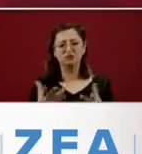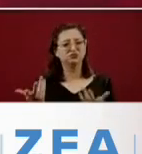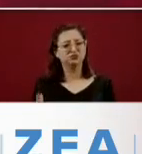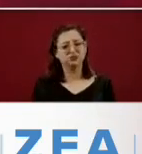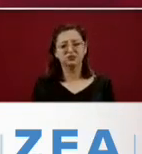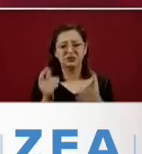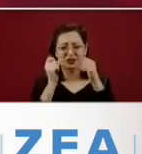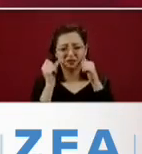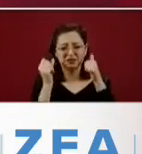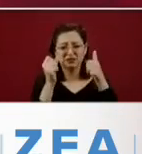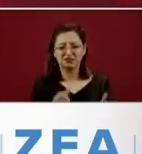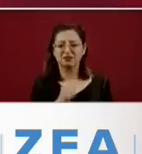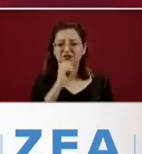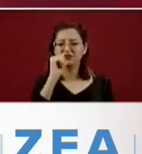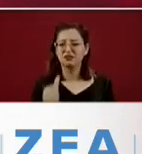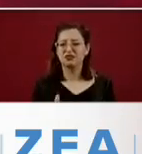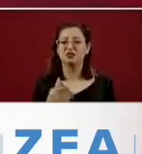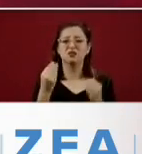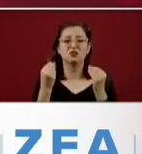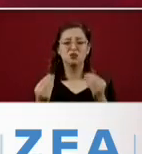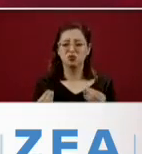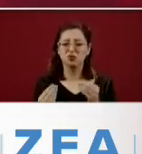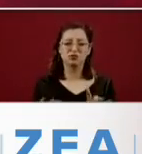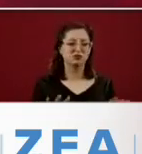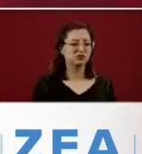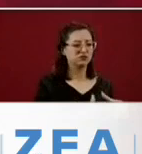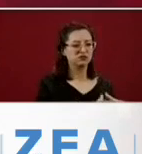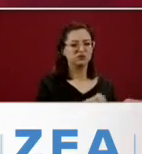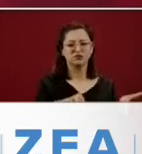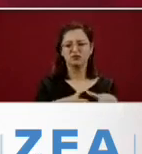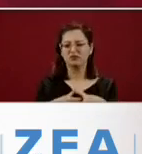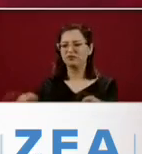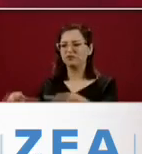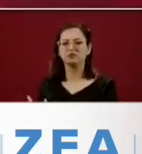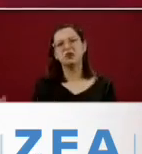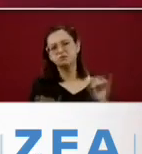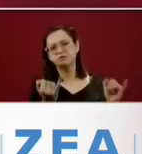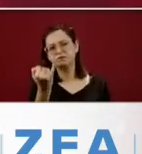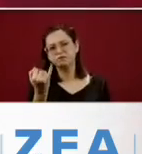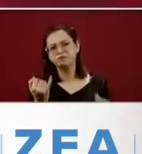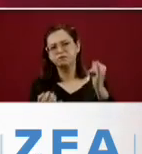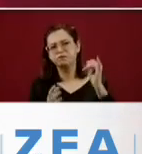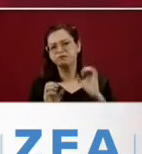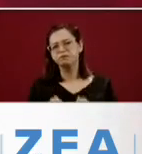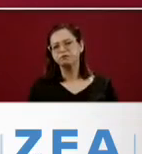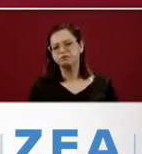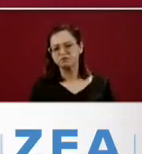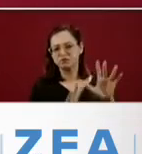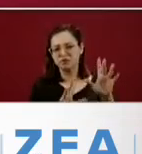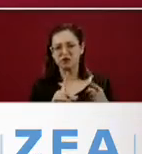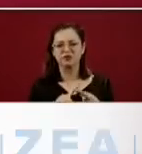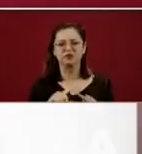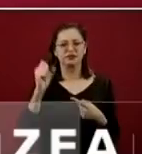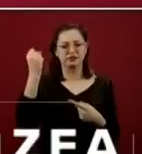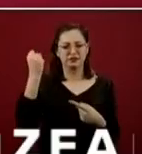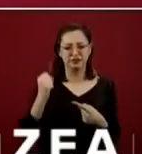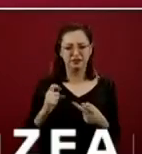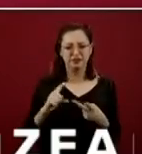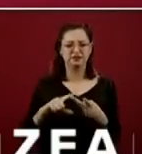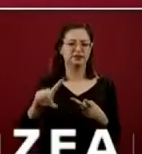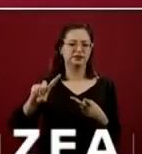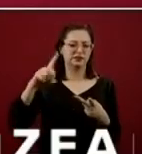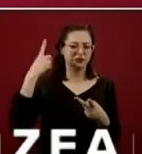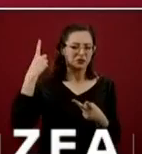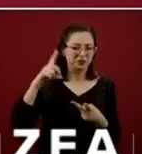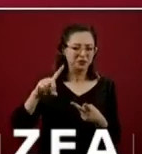miles de comunidades aisladas, pequeñas comunidades de Sinaloa, de